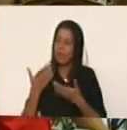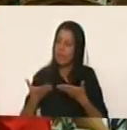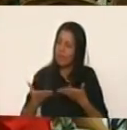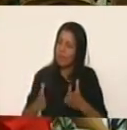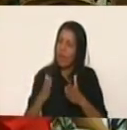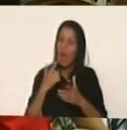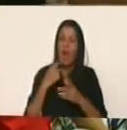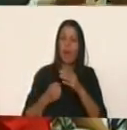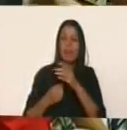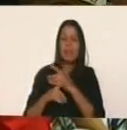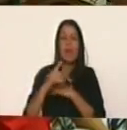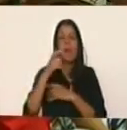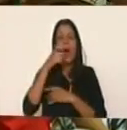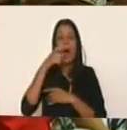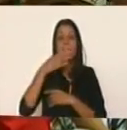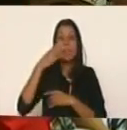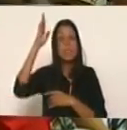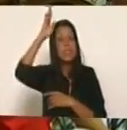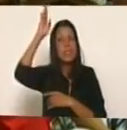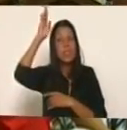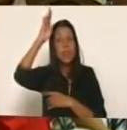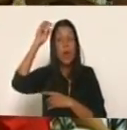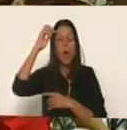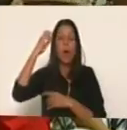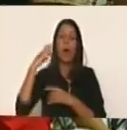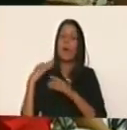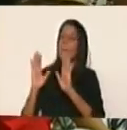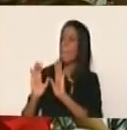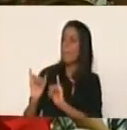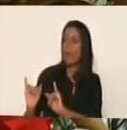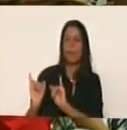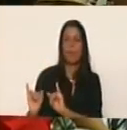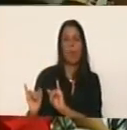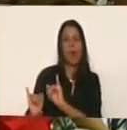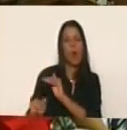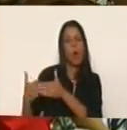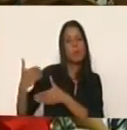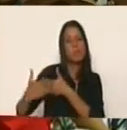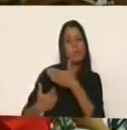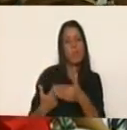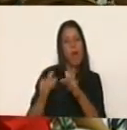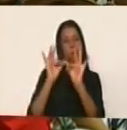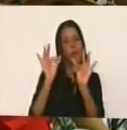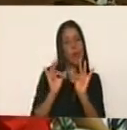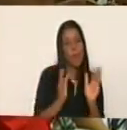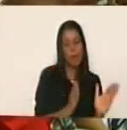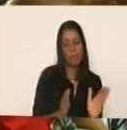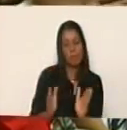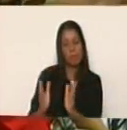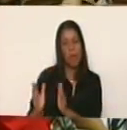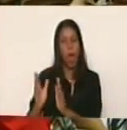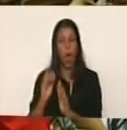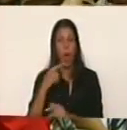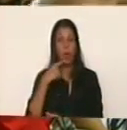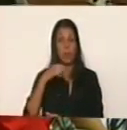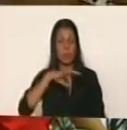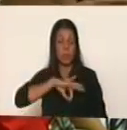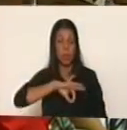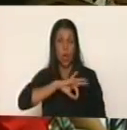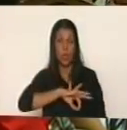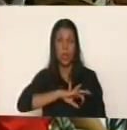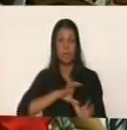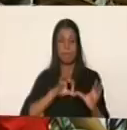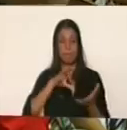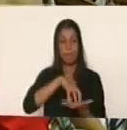los pueblos indígenas, la estructura de los pueblos indígenas de entonces, que él